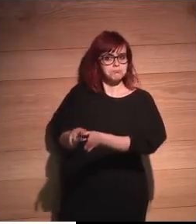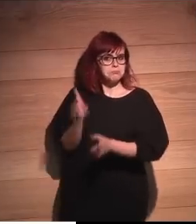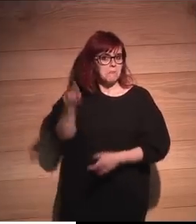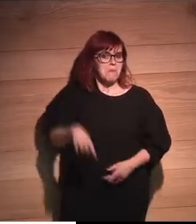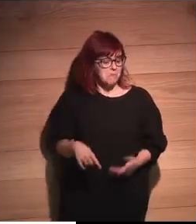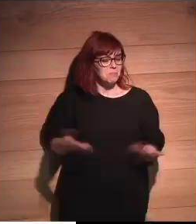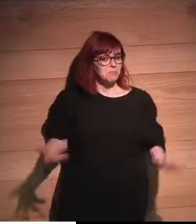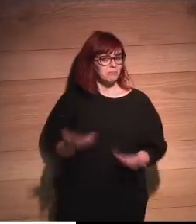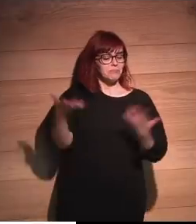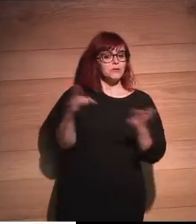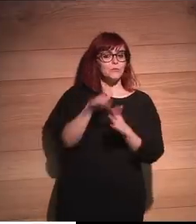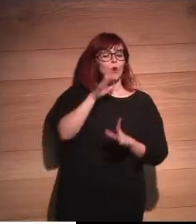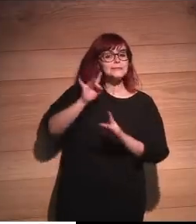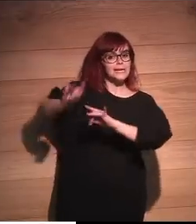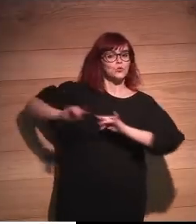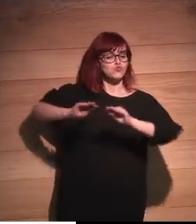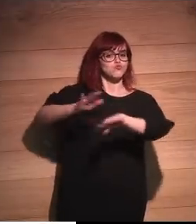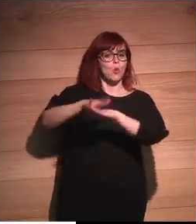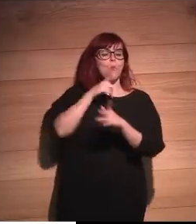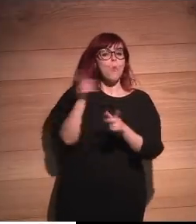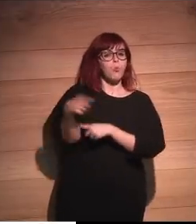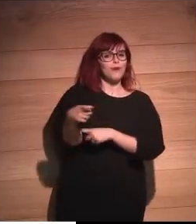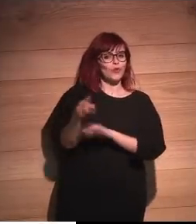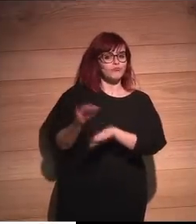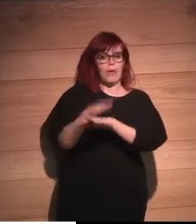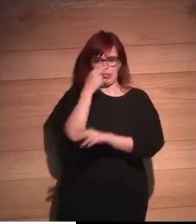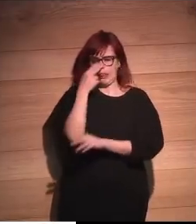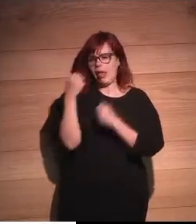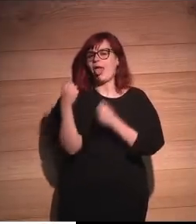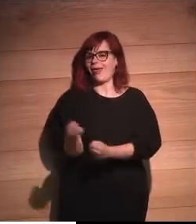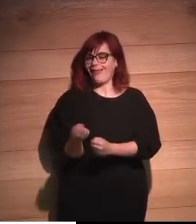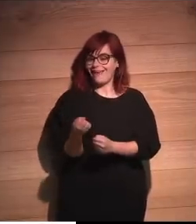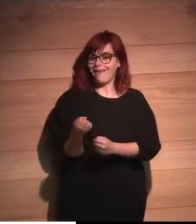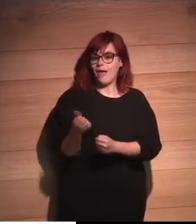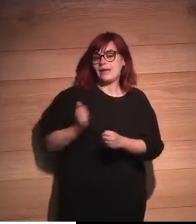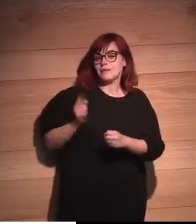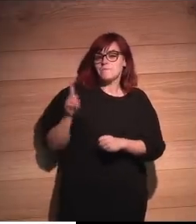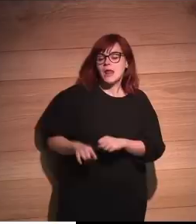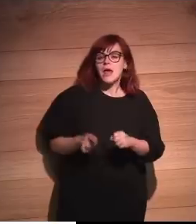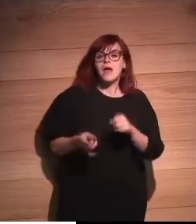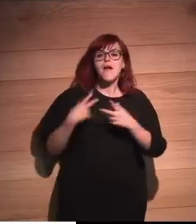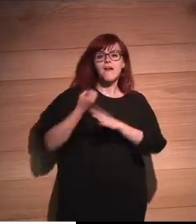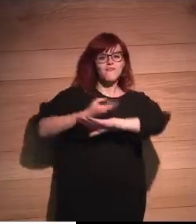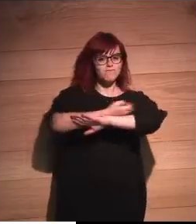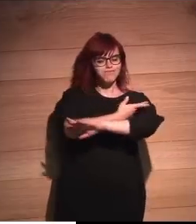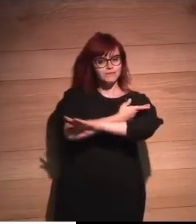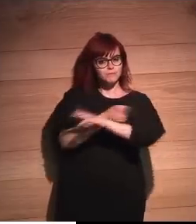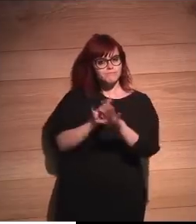ya a que su territorio, sus puertos, que es lo que más les interesa, la creación de